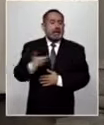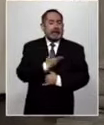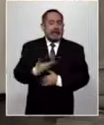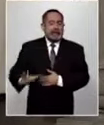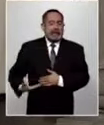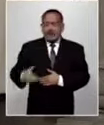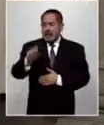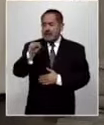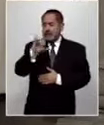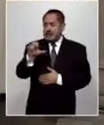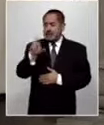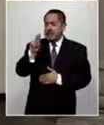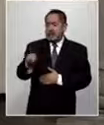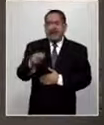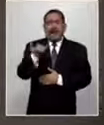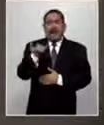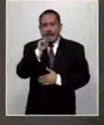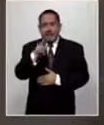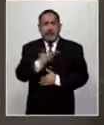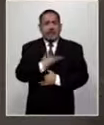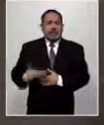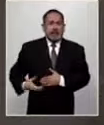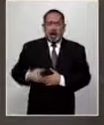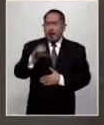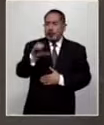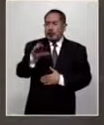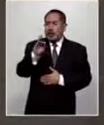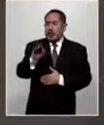y del Consejo de la Judicatura Federal.